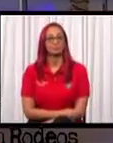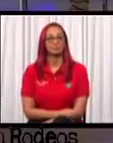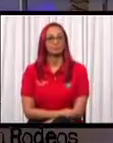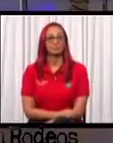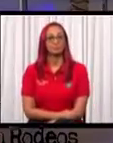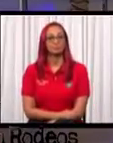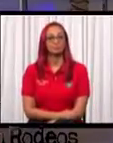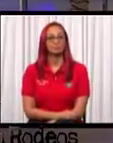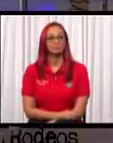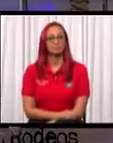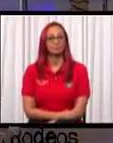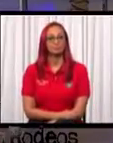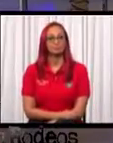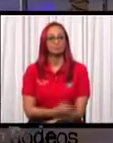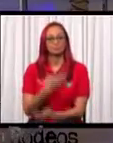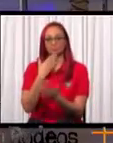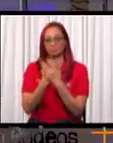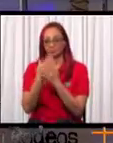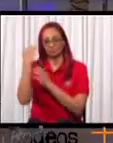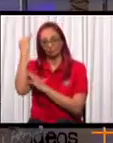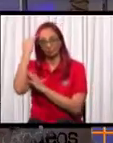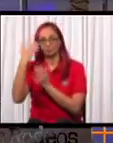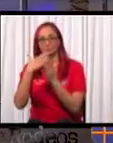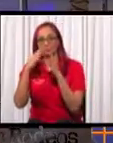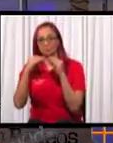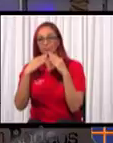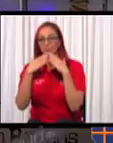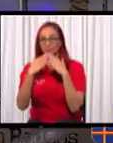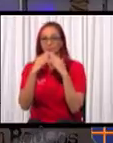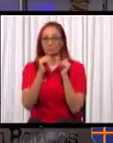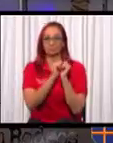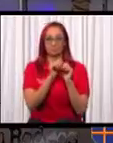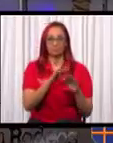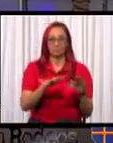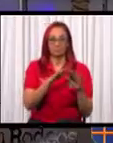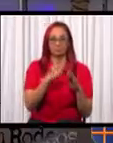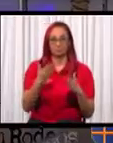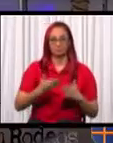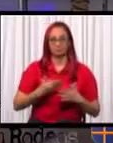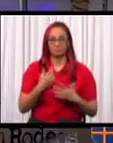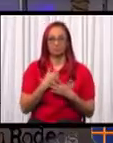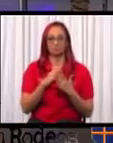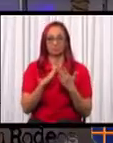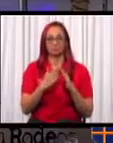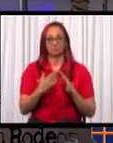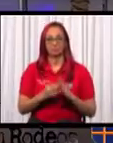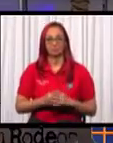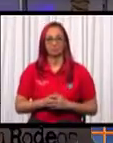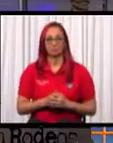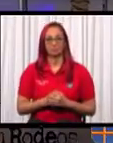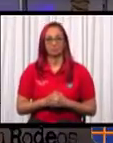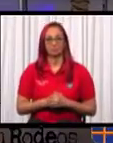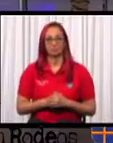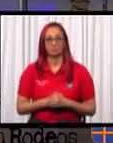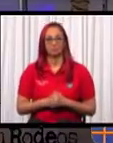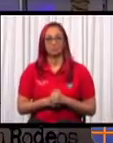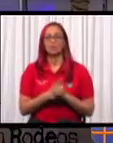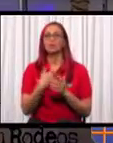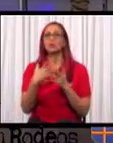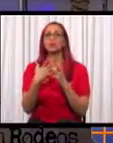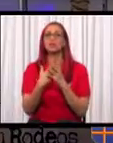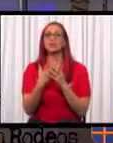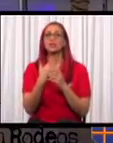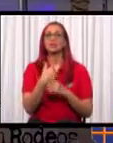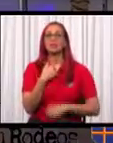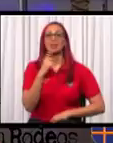los compañeros, ahí, muy buenas noches y muchas gracias por el espacio que nos da a la población. Yo creo que doña Isabel debiera tener ahí de vez en